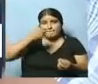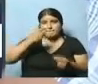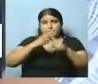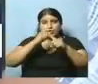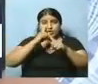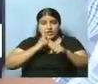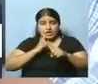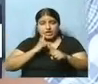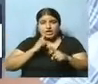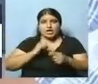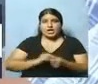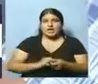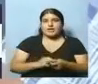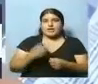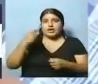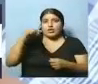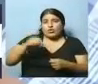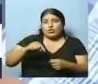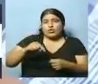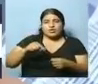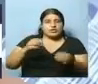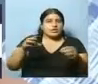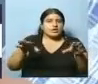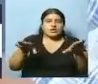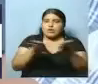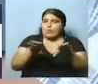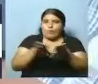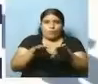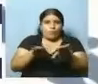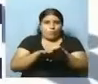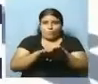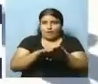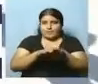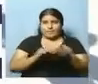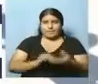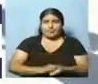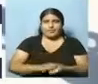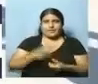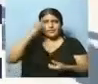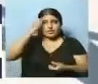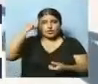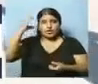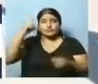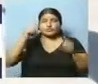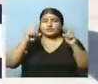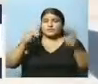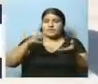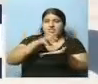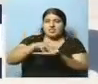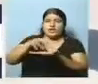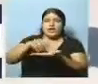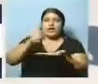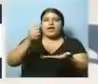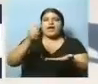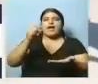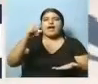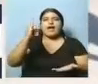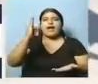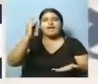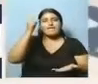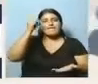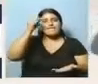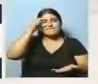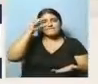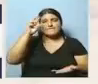y hoy también vamos a hacer prácticamente la misma cantidad. Y recordando que también hay otro centro de testeo, que está el de Alberdi, el del Centro